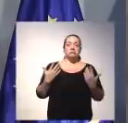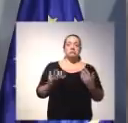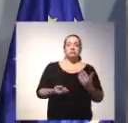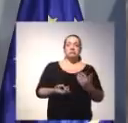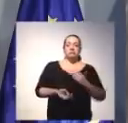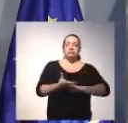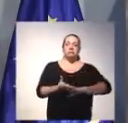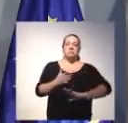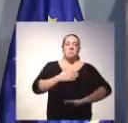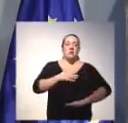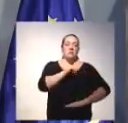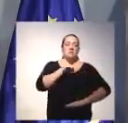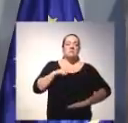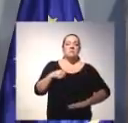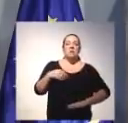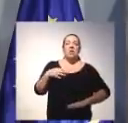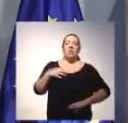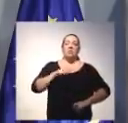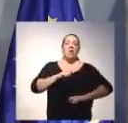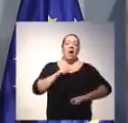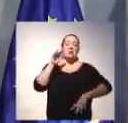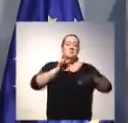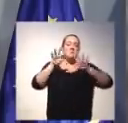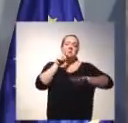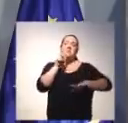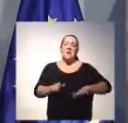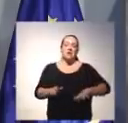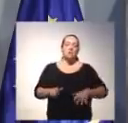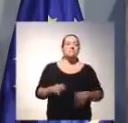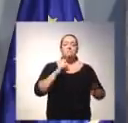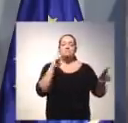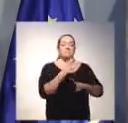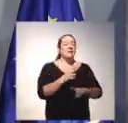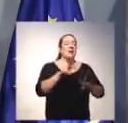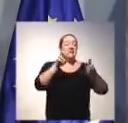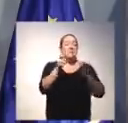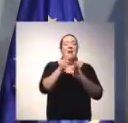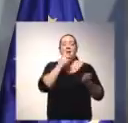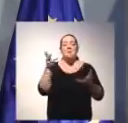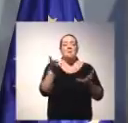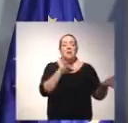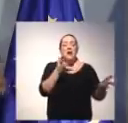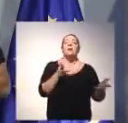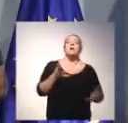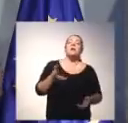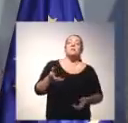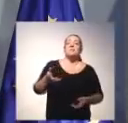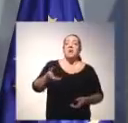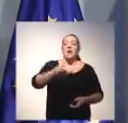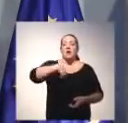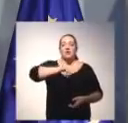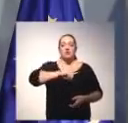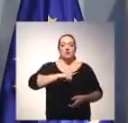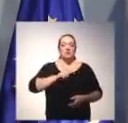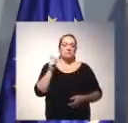a mí personalmente cierta confusión en los datos. Vale. Mire, con respecto a la calidad del aire, nosotros